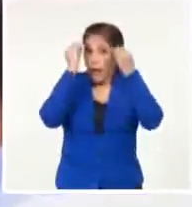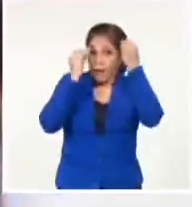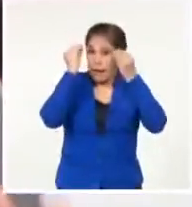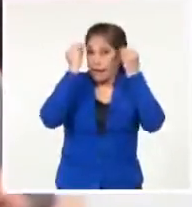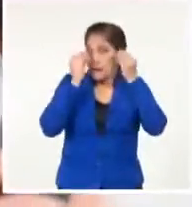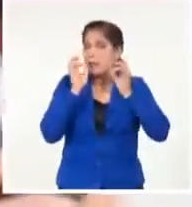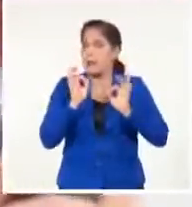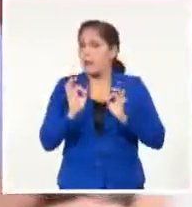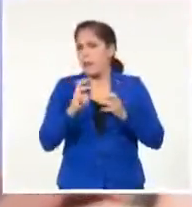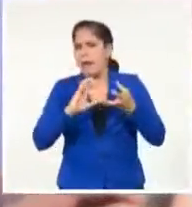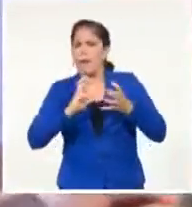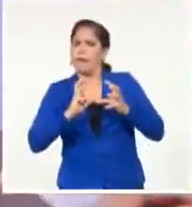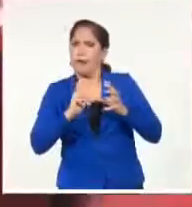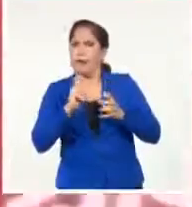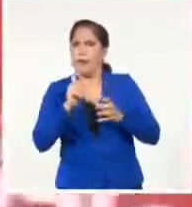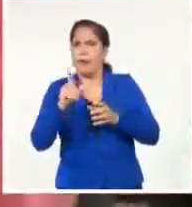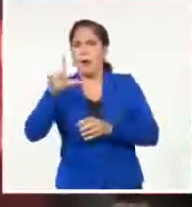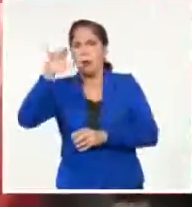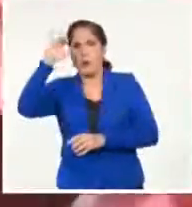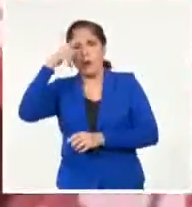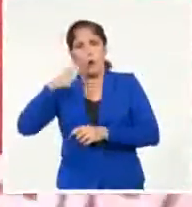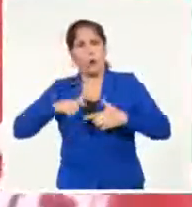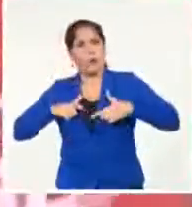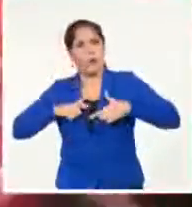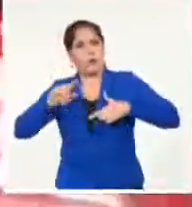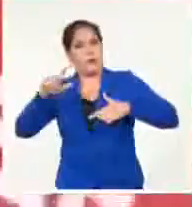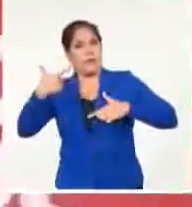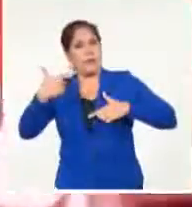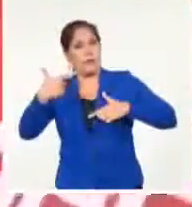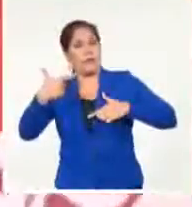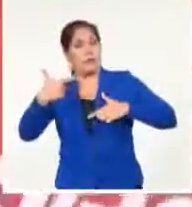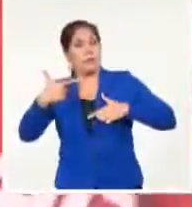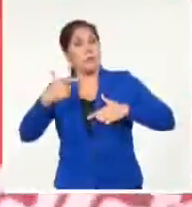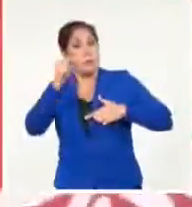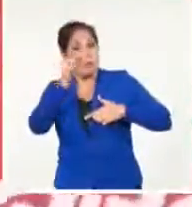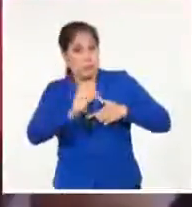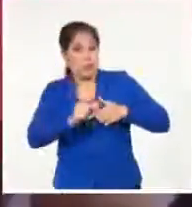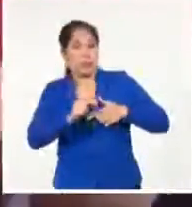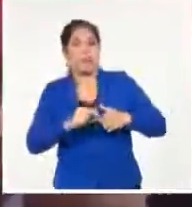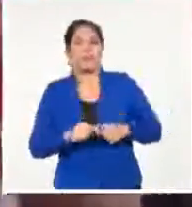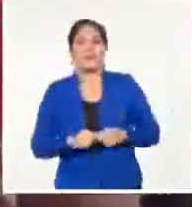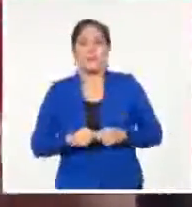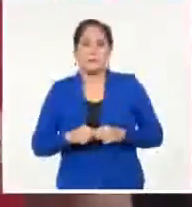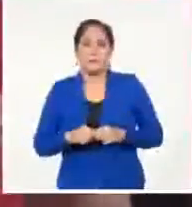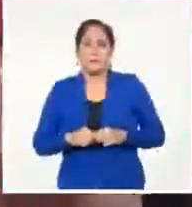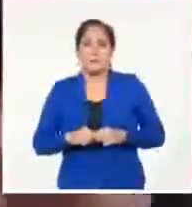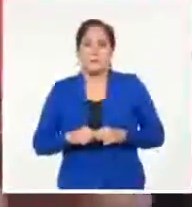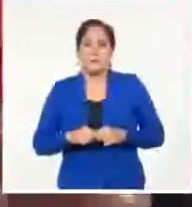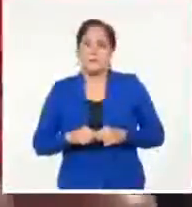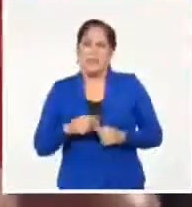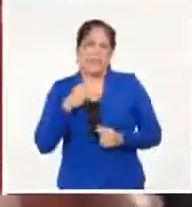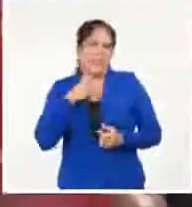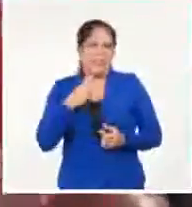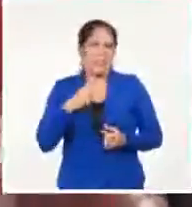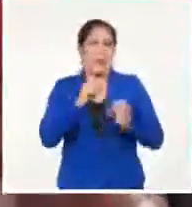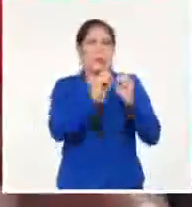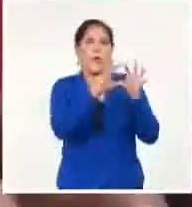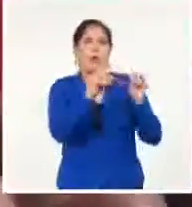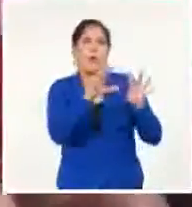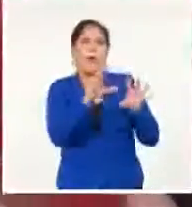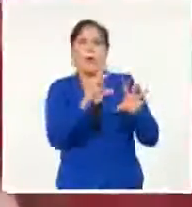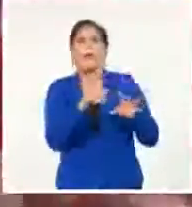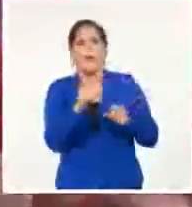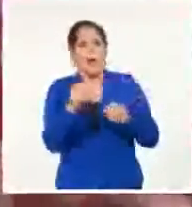Esperanza, de la fórmula electiva Lula y el candidato a vice, el exgobernador Gerardo Alckmin. Se trata de propaganda